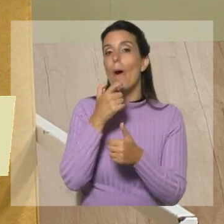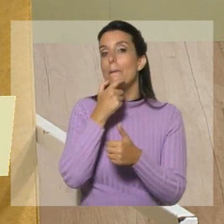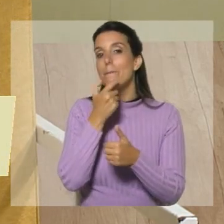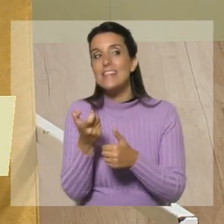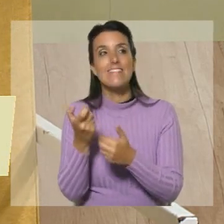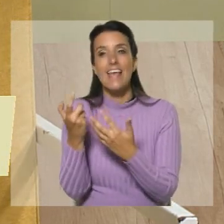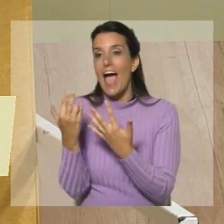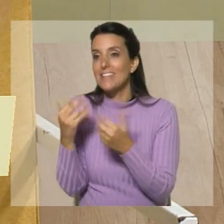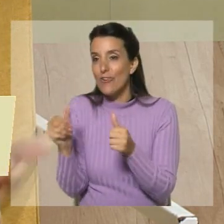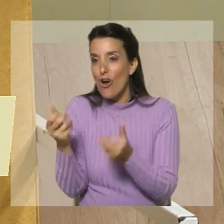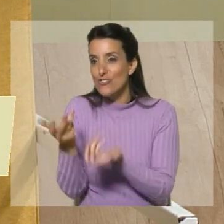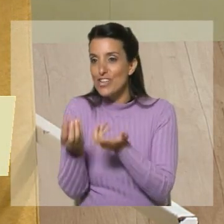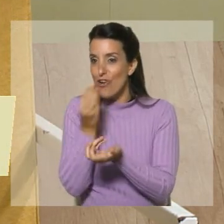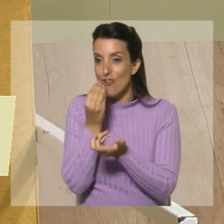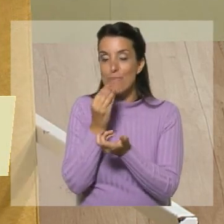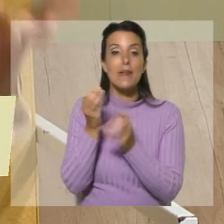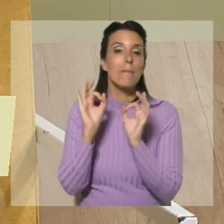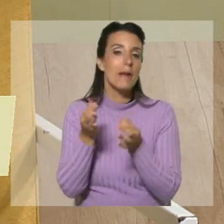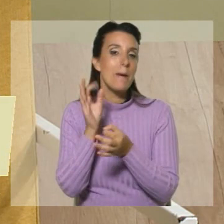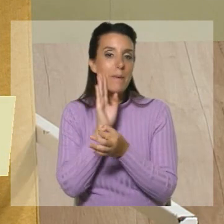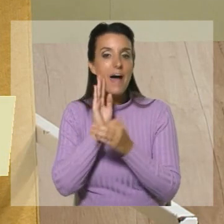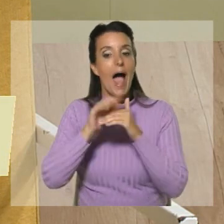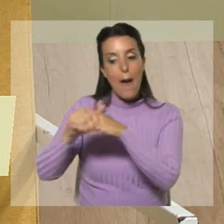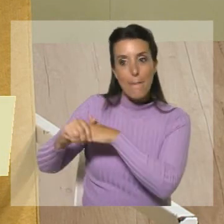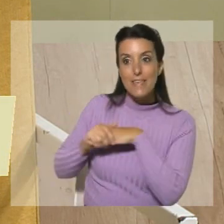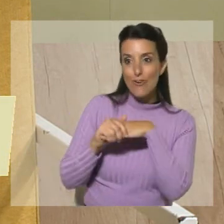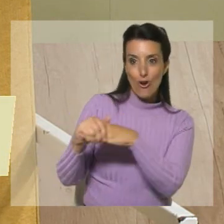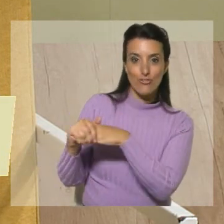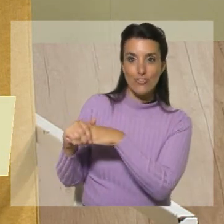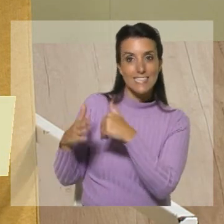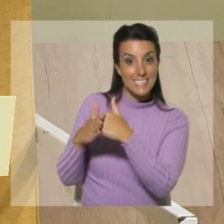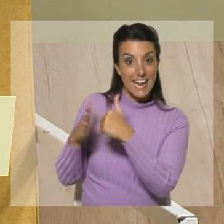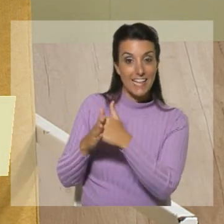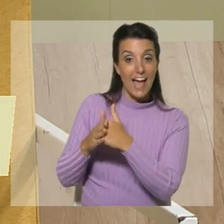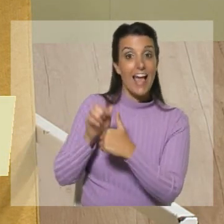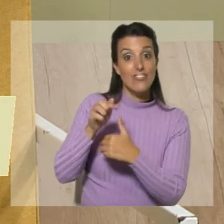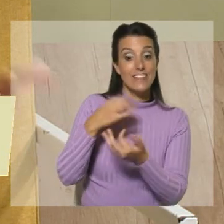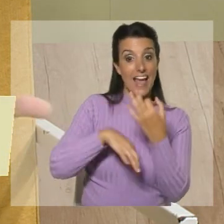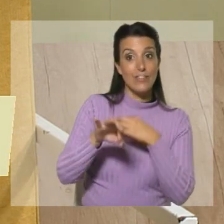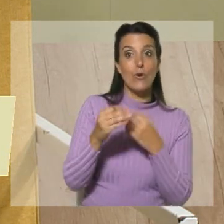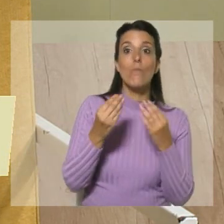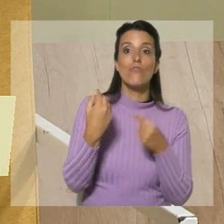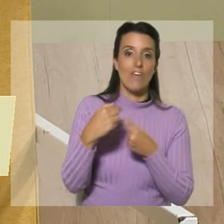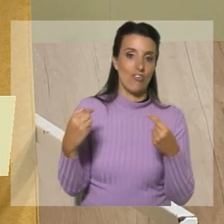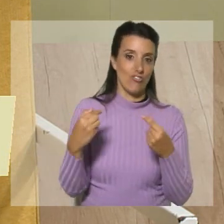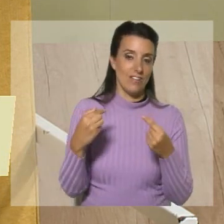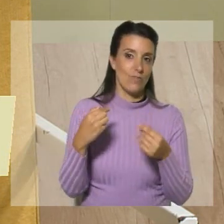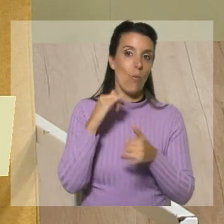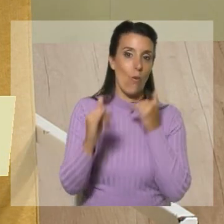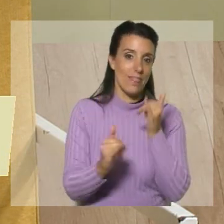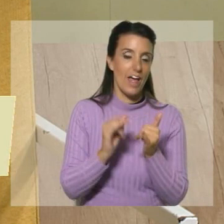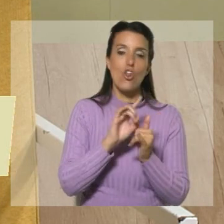quiere como... Y la mamá, y el hermano, y los amigos, y bueno, es una obra que habla de muchas cosas más allá de la